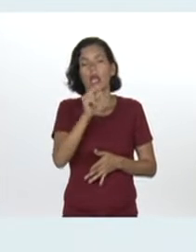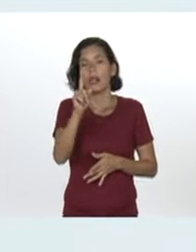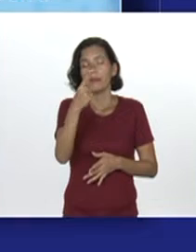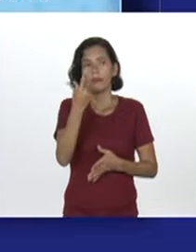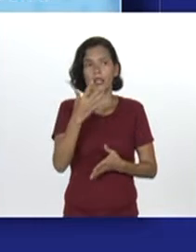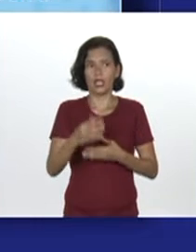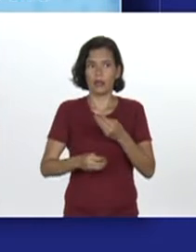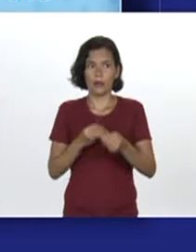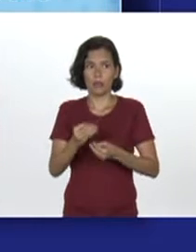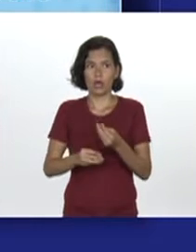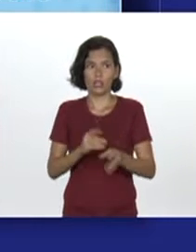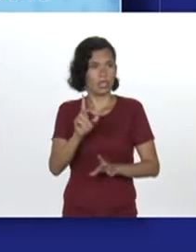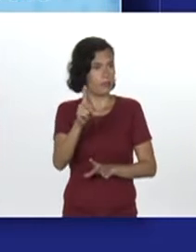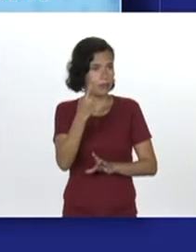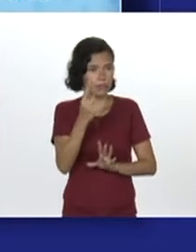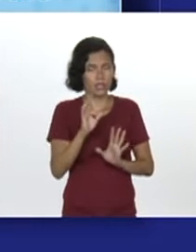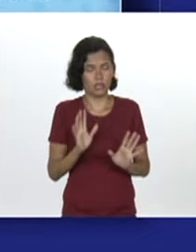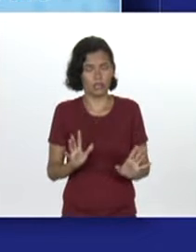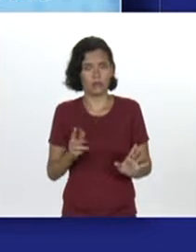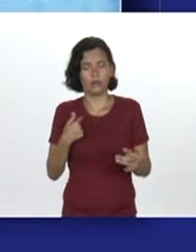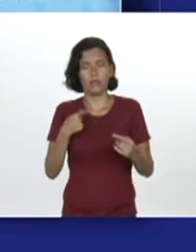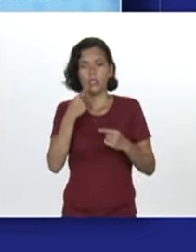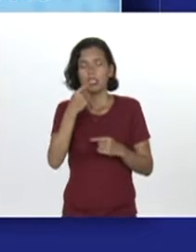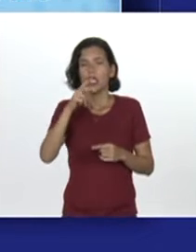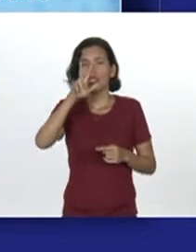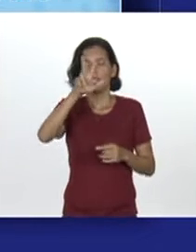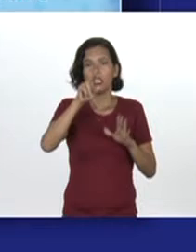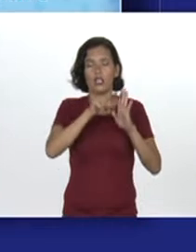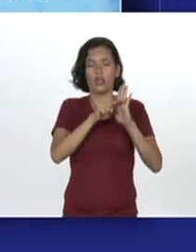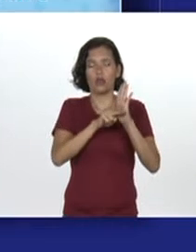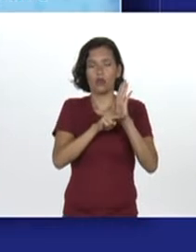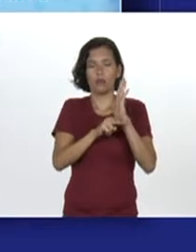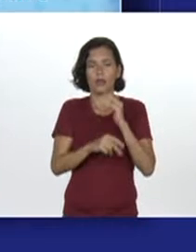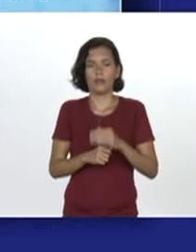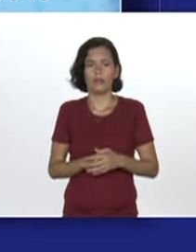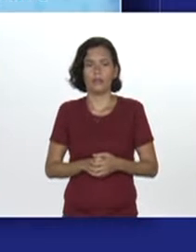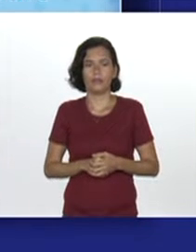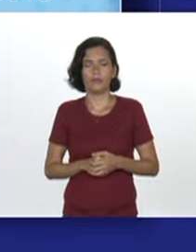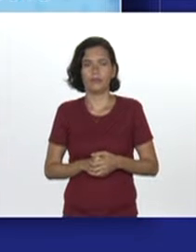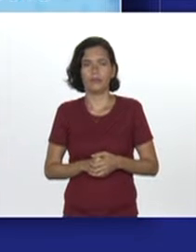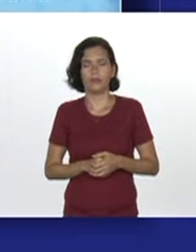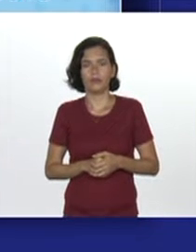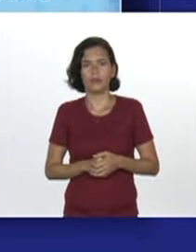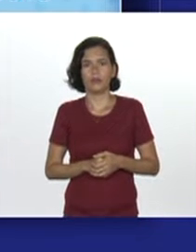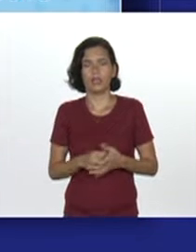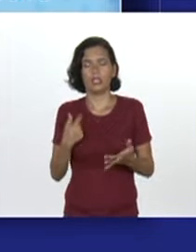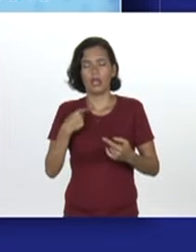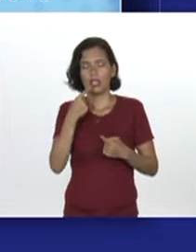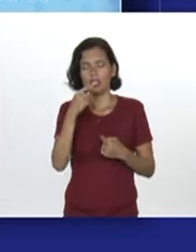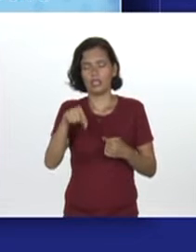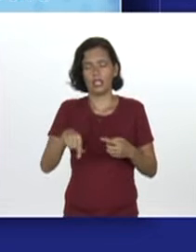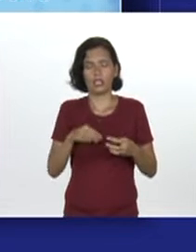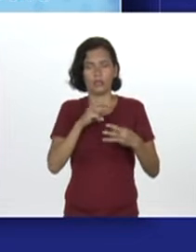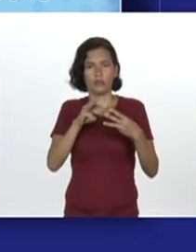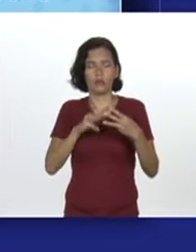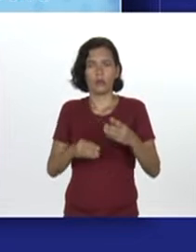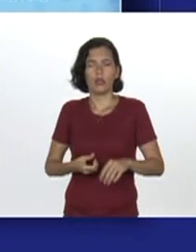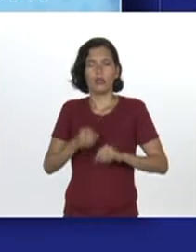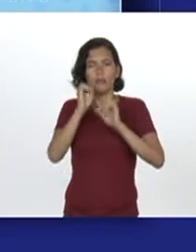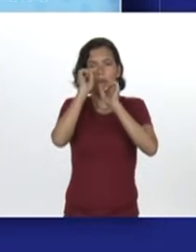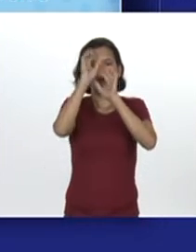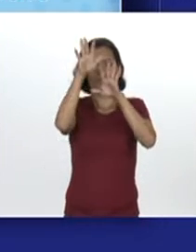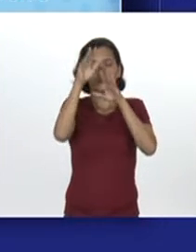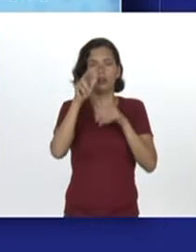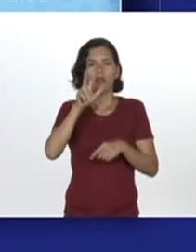que vamos a realizar, la primerita, menciona 3 normas o 3 reglas de las mencionadas acá en tu programa del baloncesto